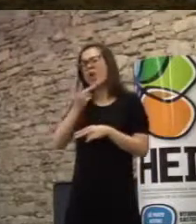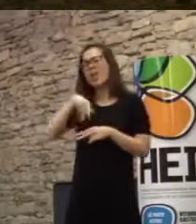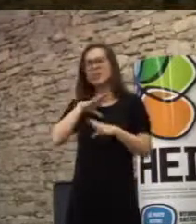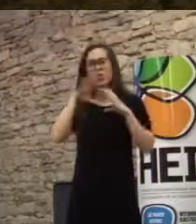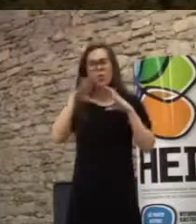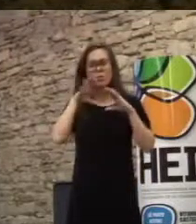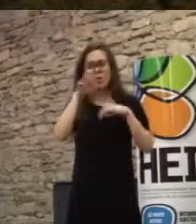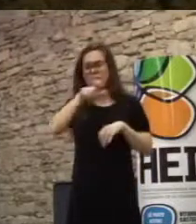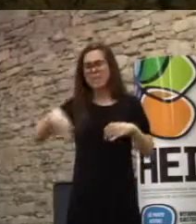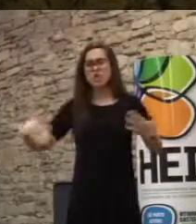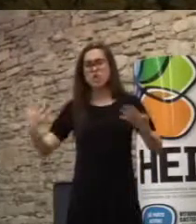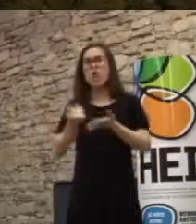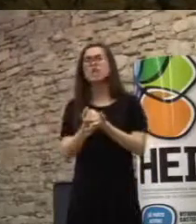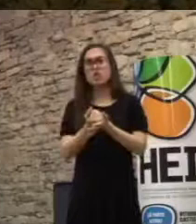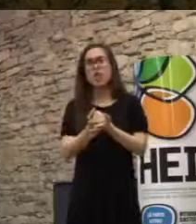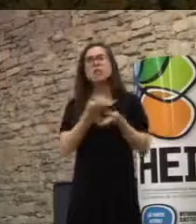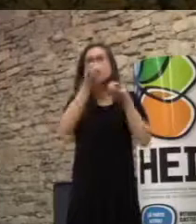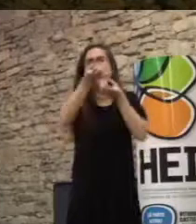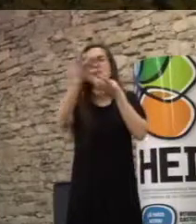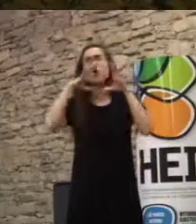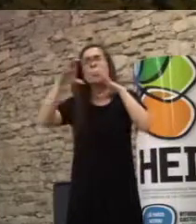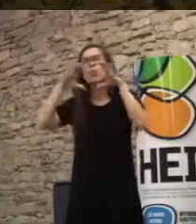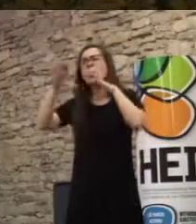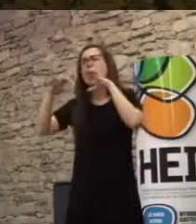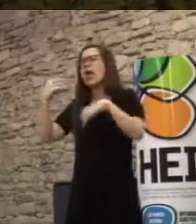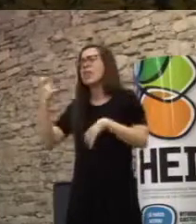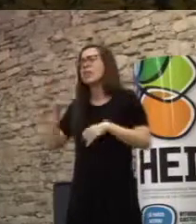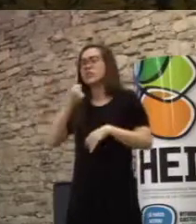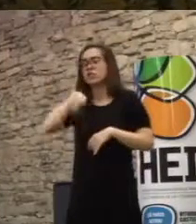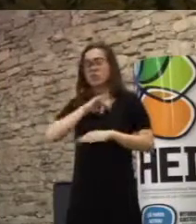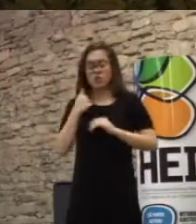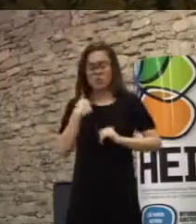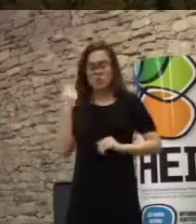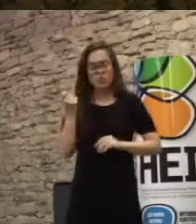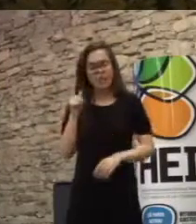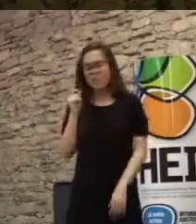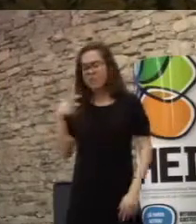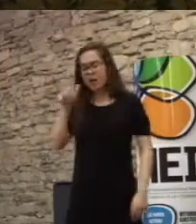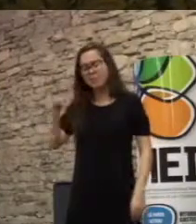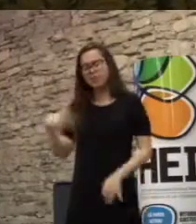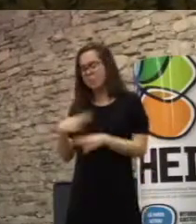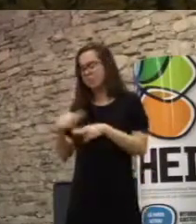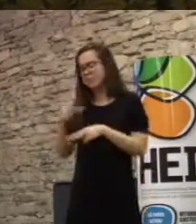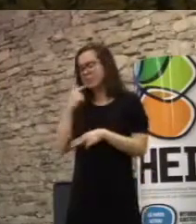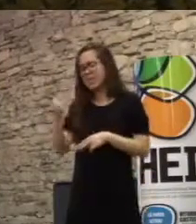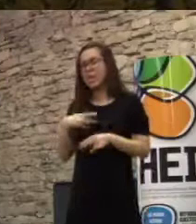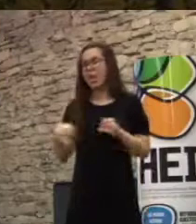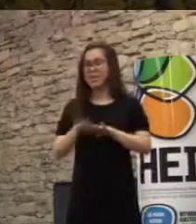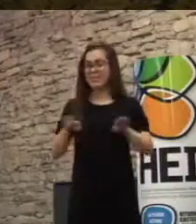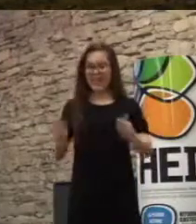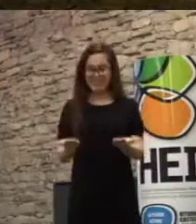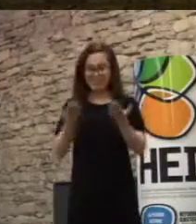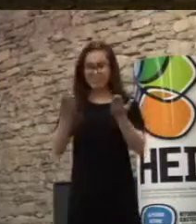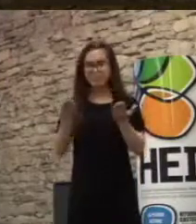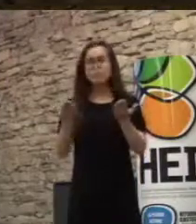con todo el mundo y no es fácil por eso yo en este curso que imparto la magia de comunicación lo primero que les digo es vamos a ver cómo se usa el atril en la trini se usa de esta